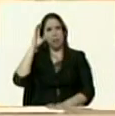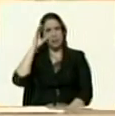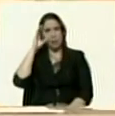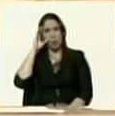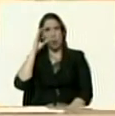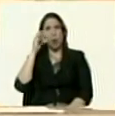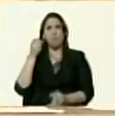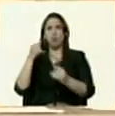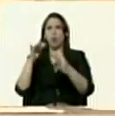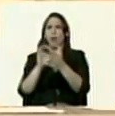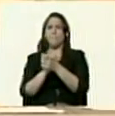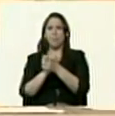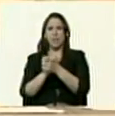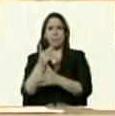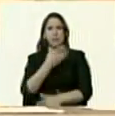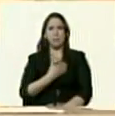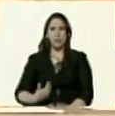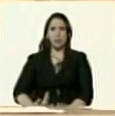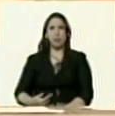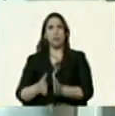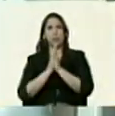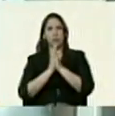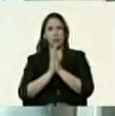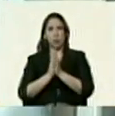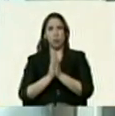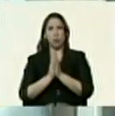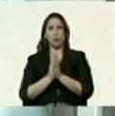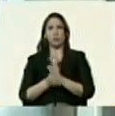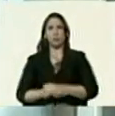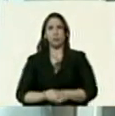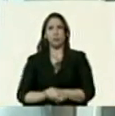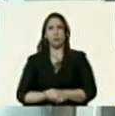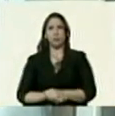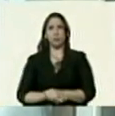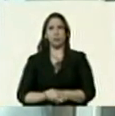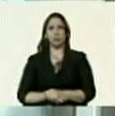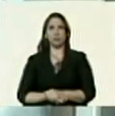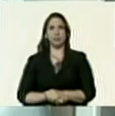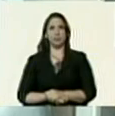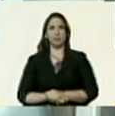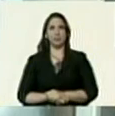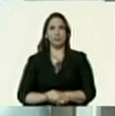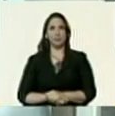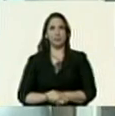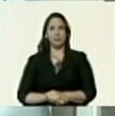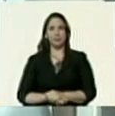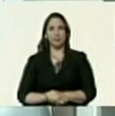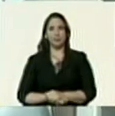amiga de la Bachelet, vicepresidenta. Ella la quiere mucho a usted. Y usted la quiere mucho a ella.